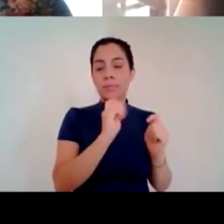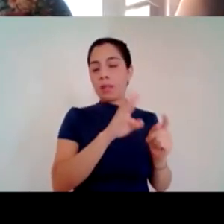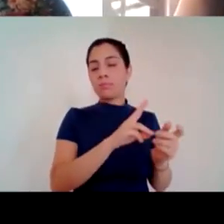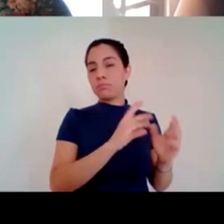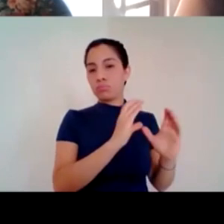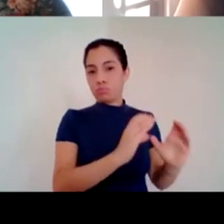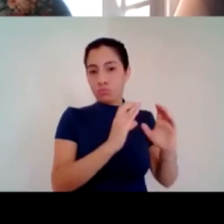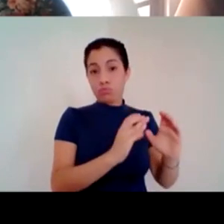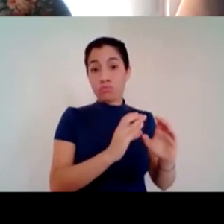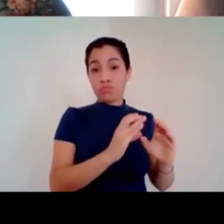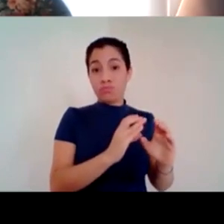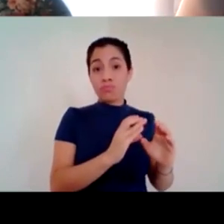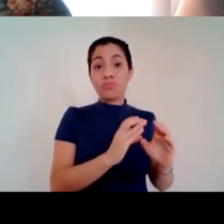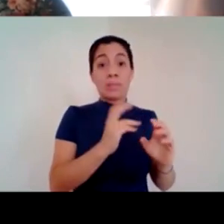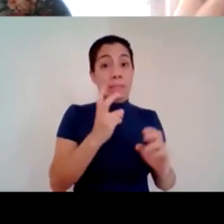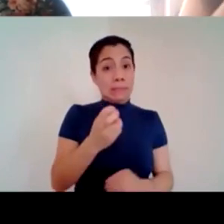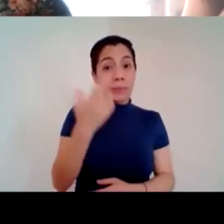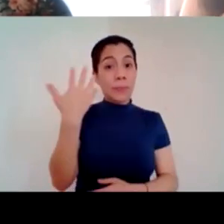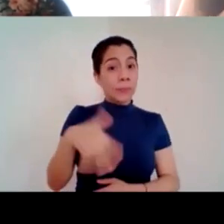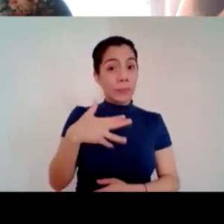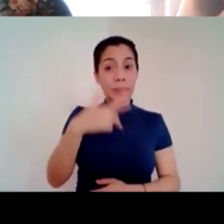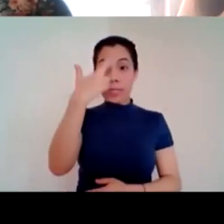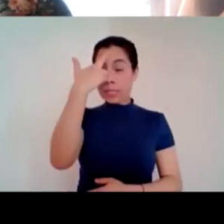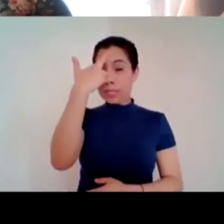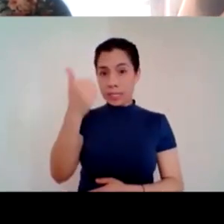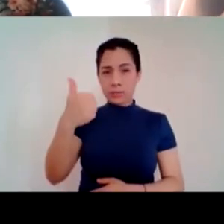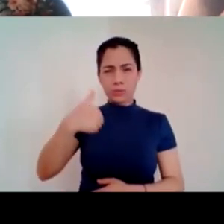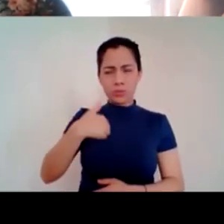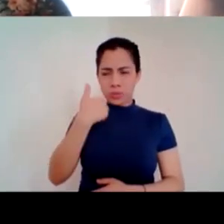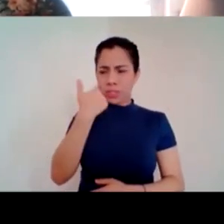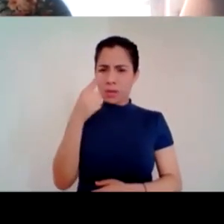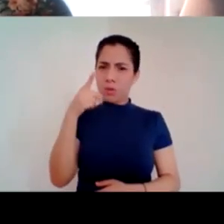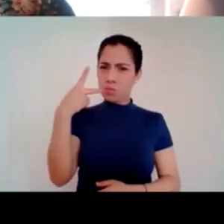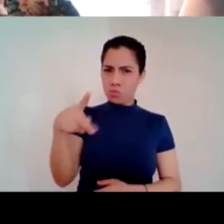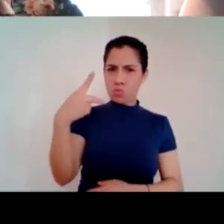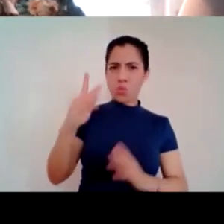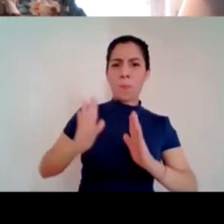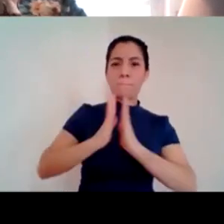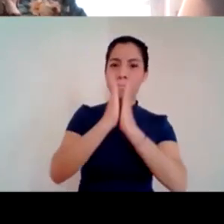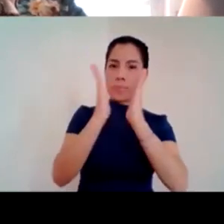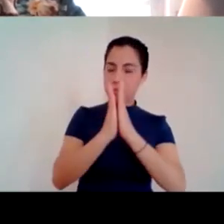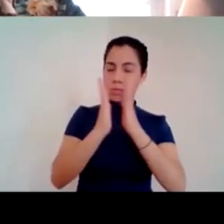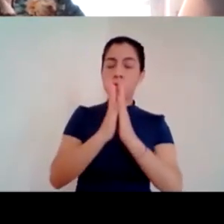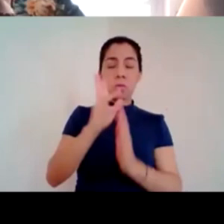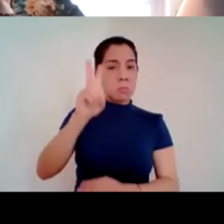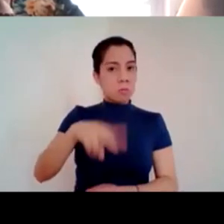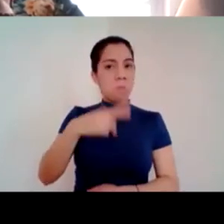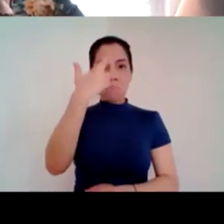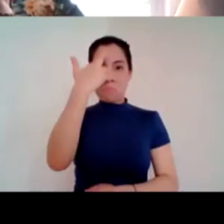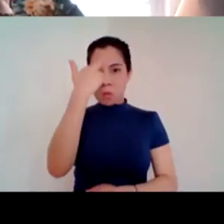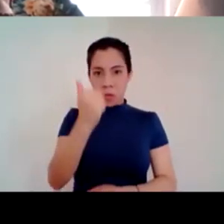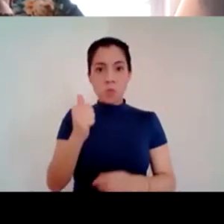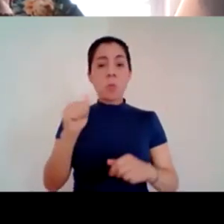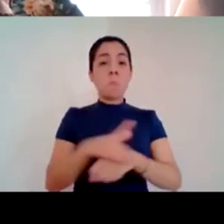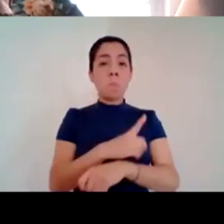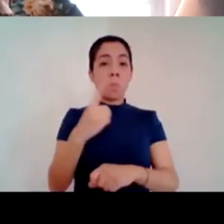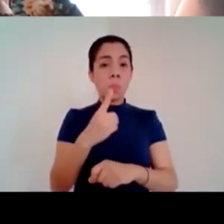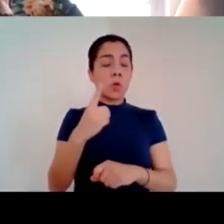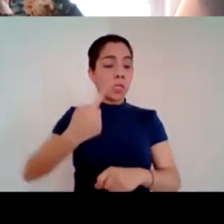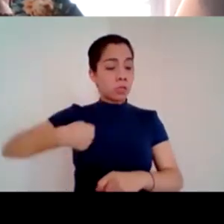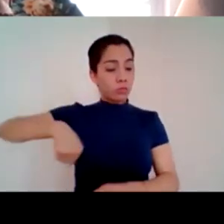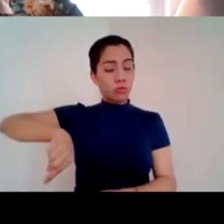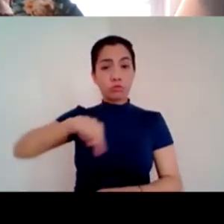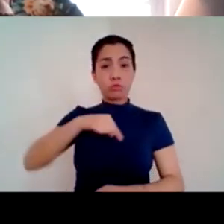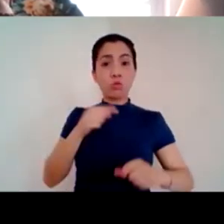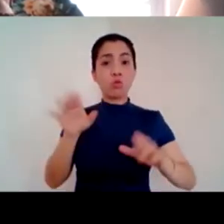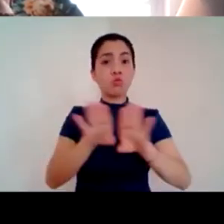temas que a mí me han inquietado y que me parecen importantes también como el hecho de que nuestros